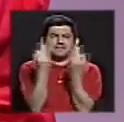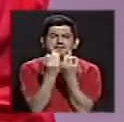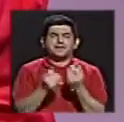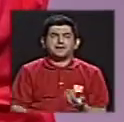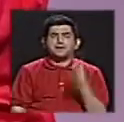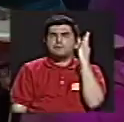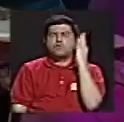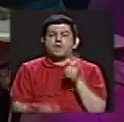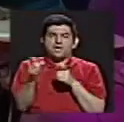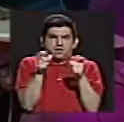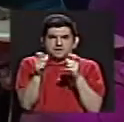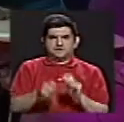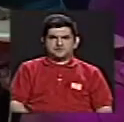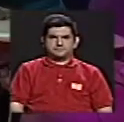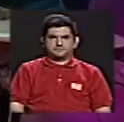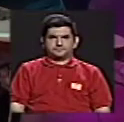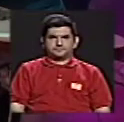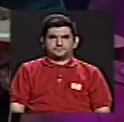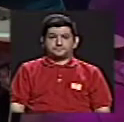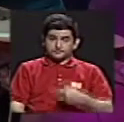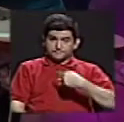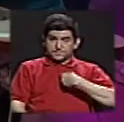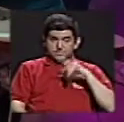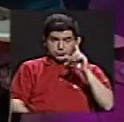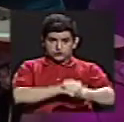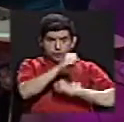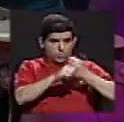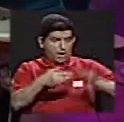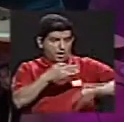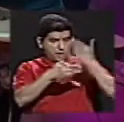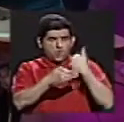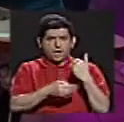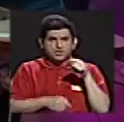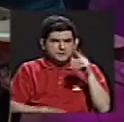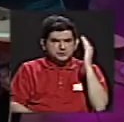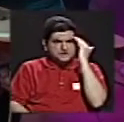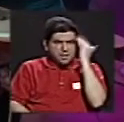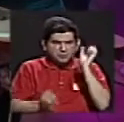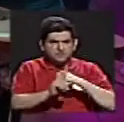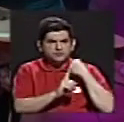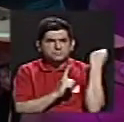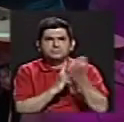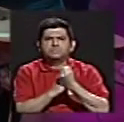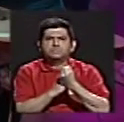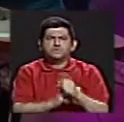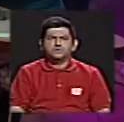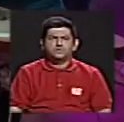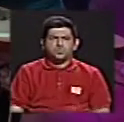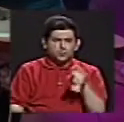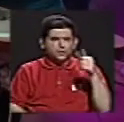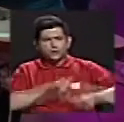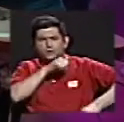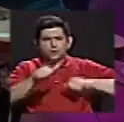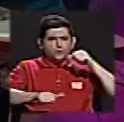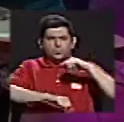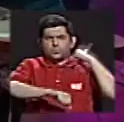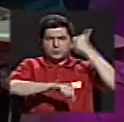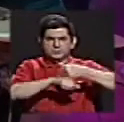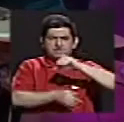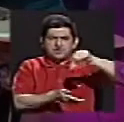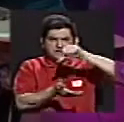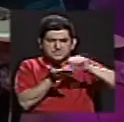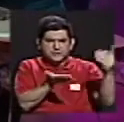en manos de mujeres. Entonces, si yo hace un año que vine a conocer esta situación, la hemos estado luchando bajo la creación de los